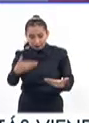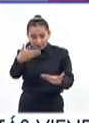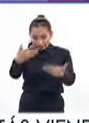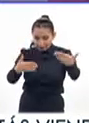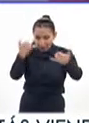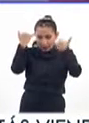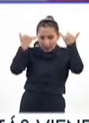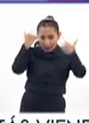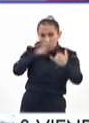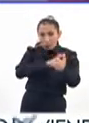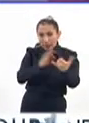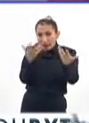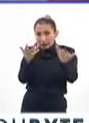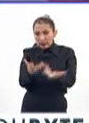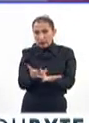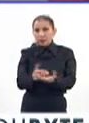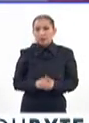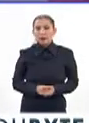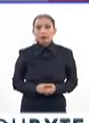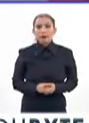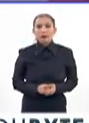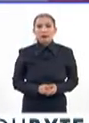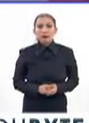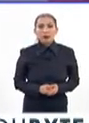ideas, posibilidades.